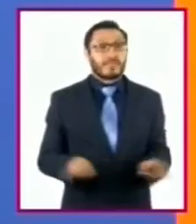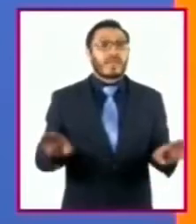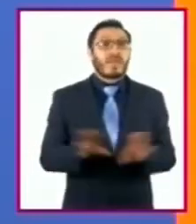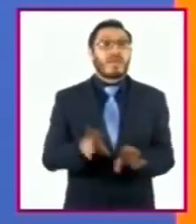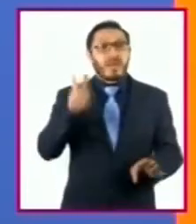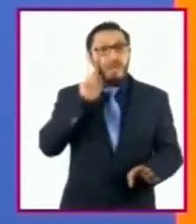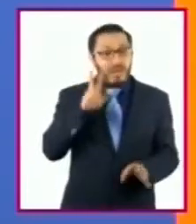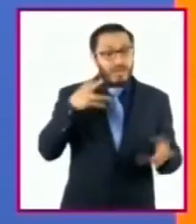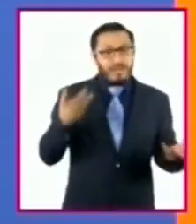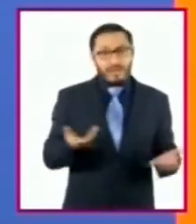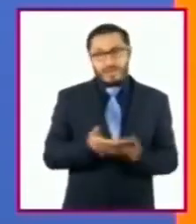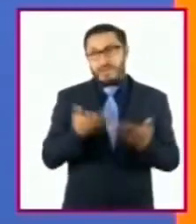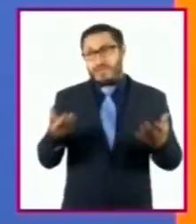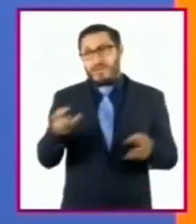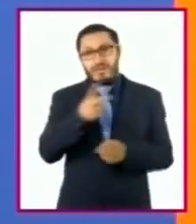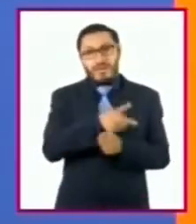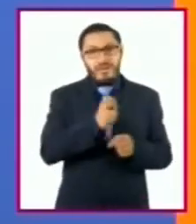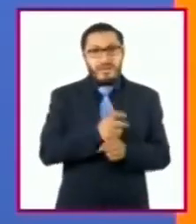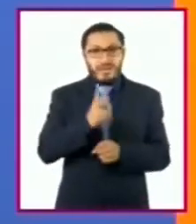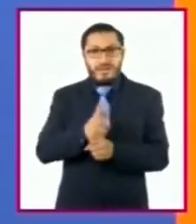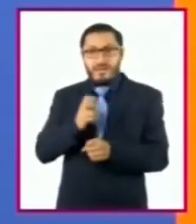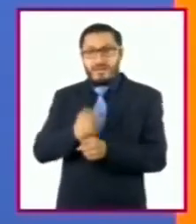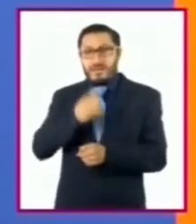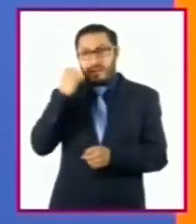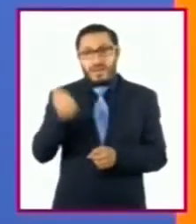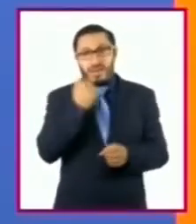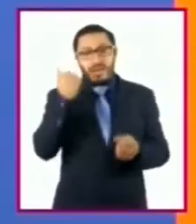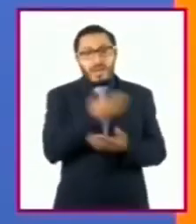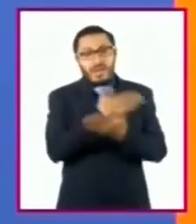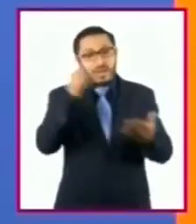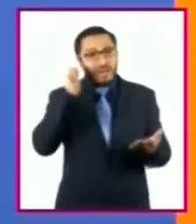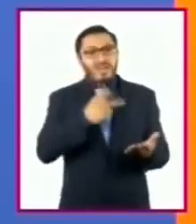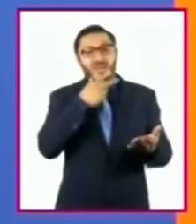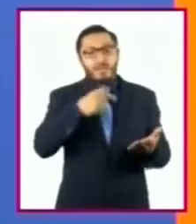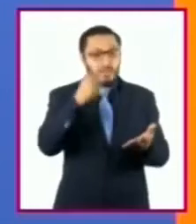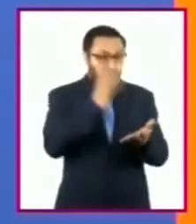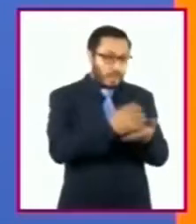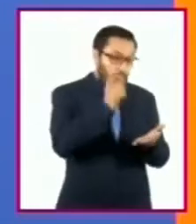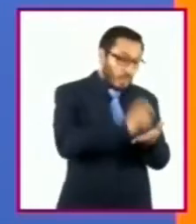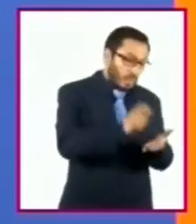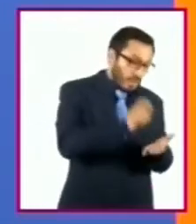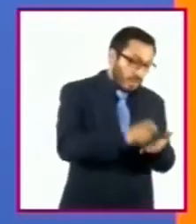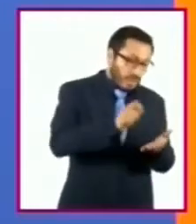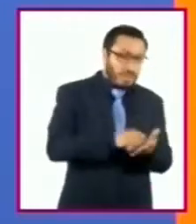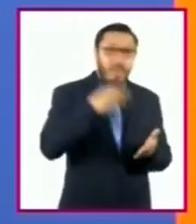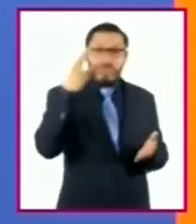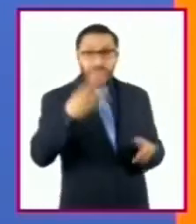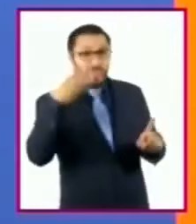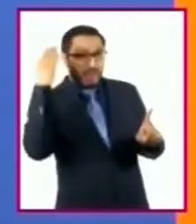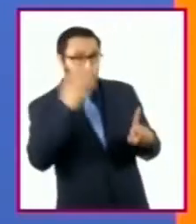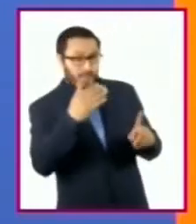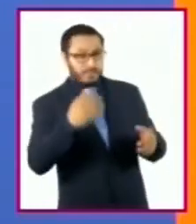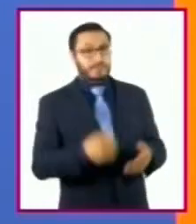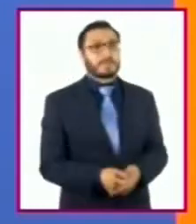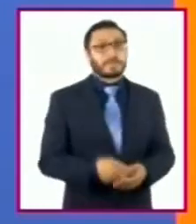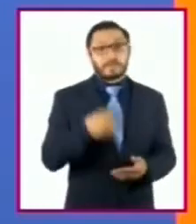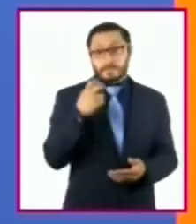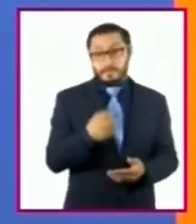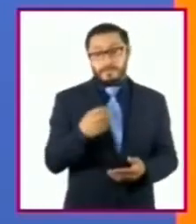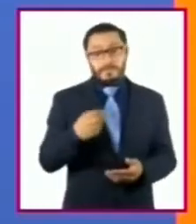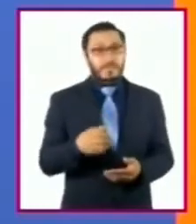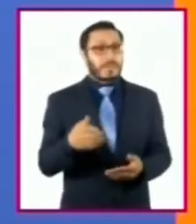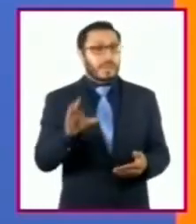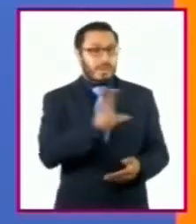si invitamos a las y los estudiantes que escriban en su cuaderno 3 aspiraciones que tengan? Para ello,